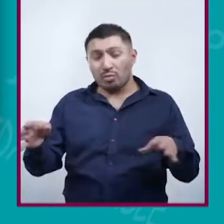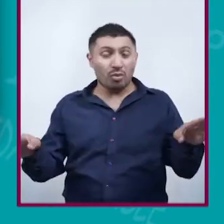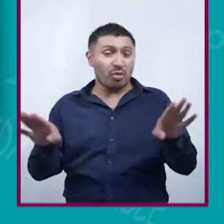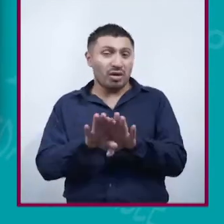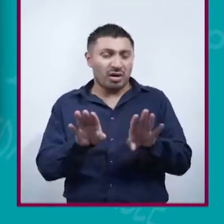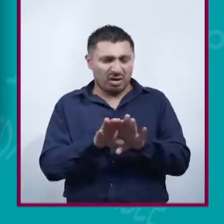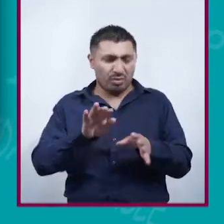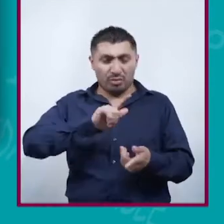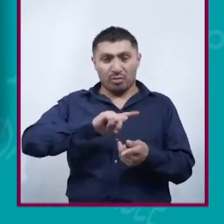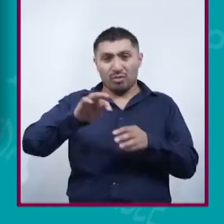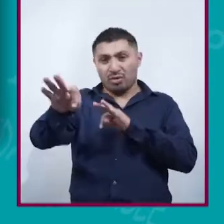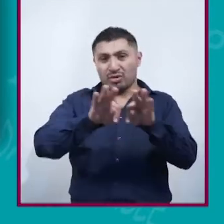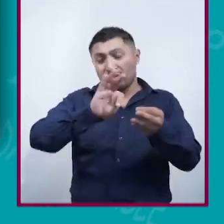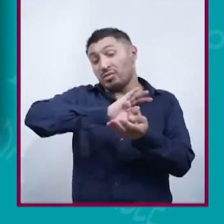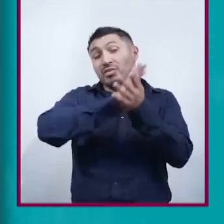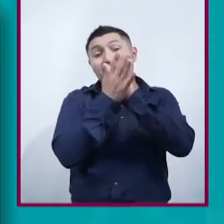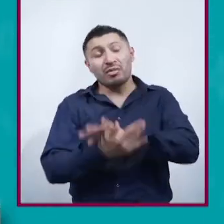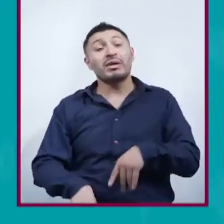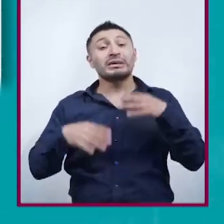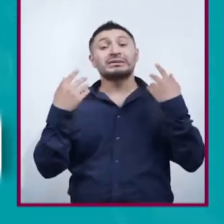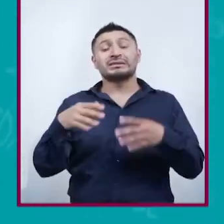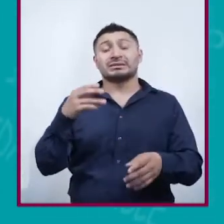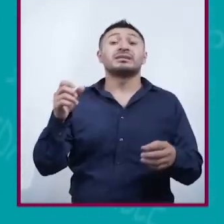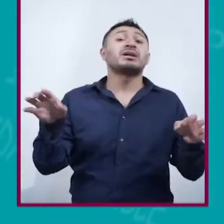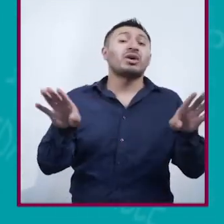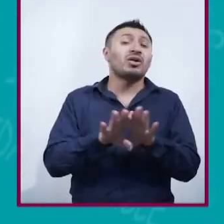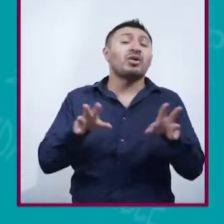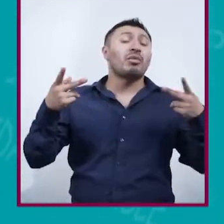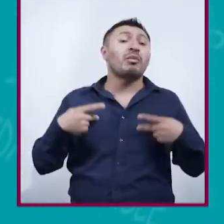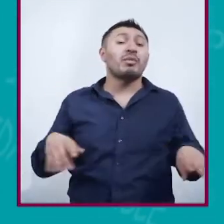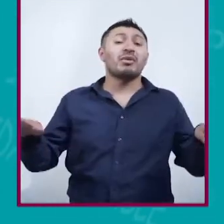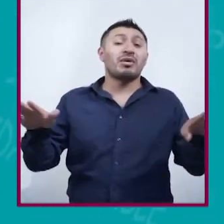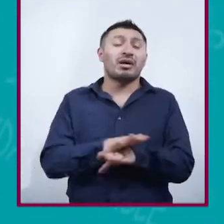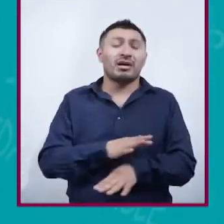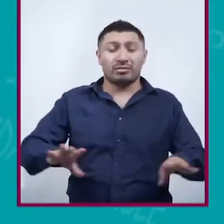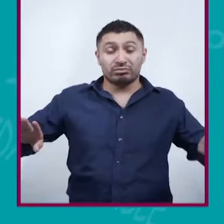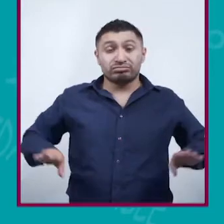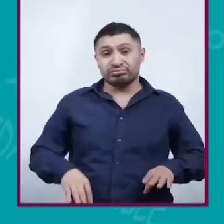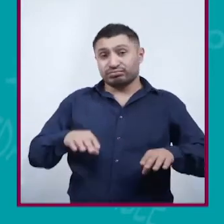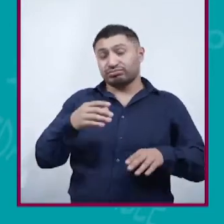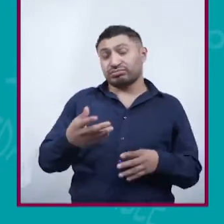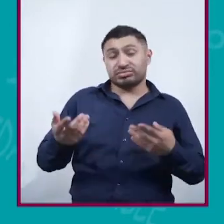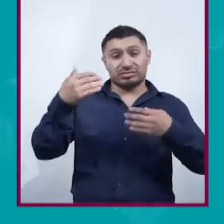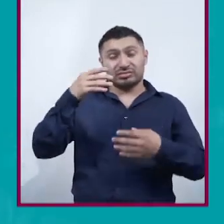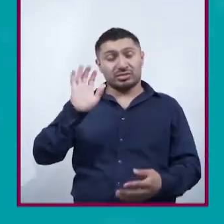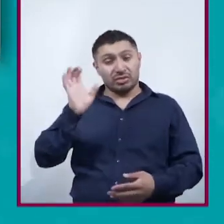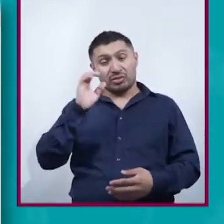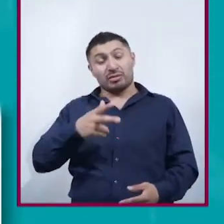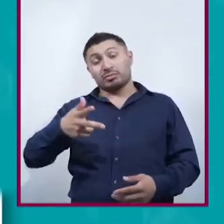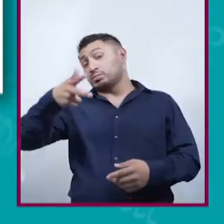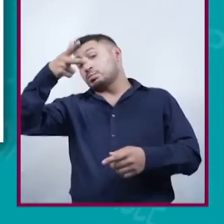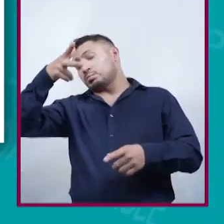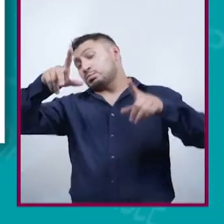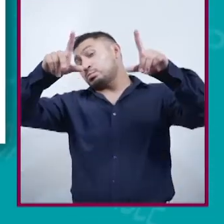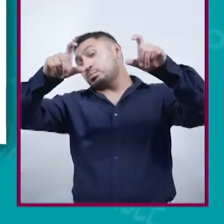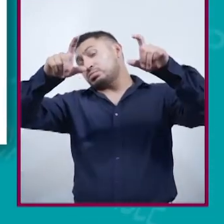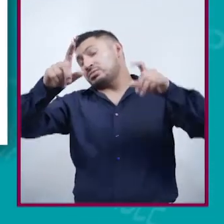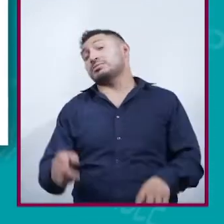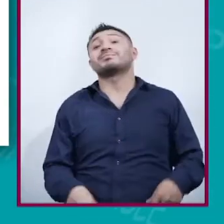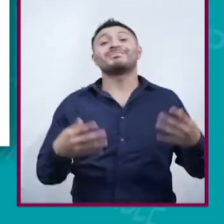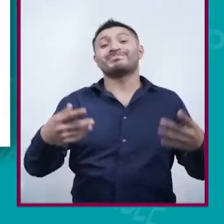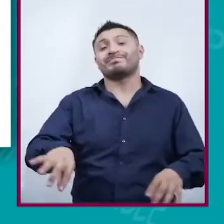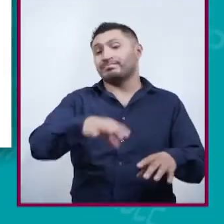cómo se transformó el mundo laboral, bueno, hasta cómo una persona puede cambiar de actitud ante una cámara. No hay duda.